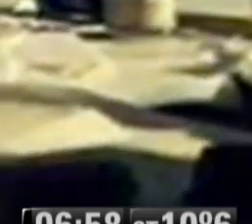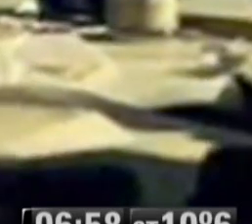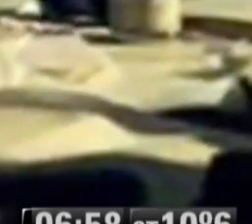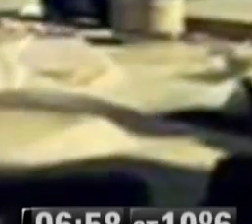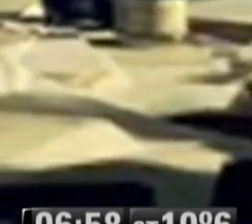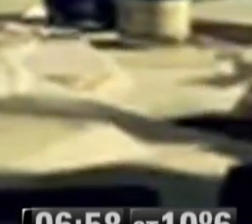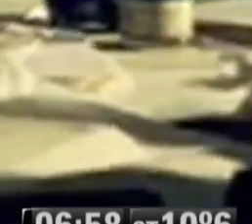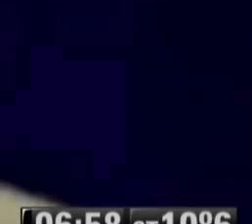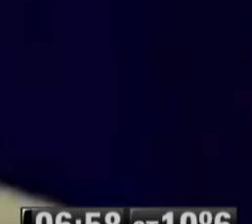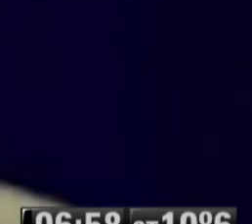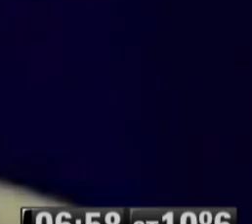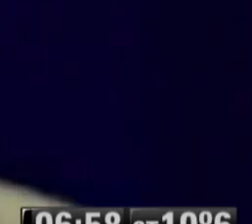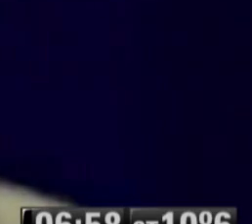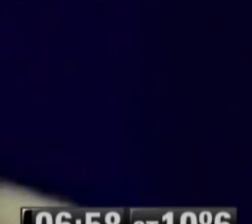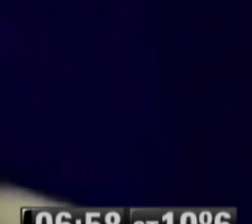en llamas